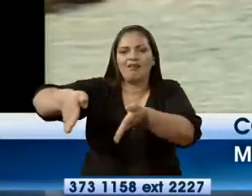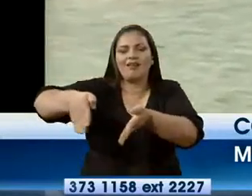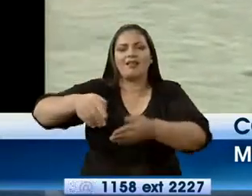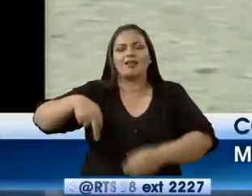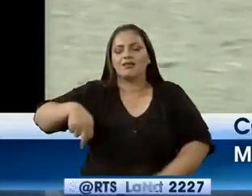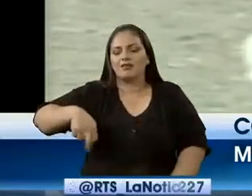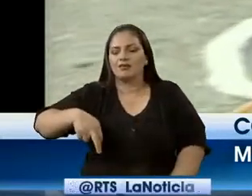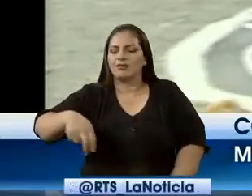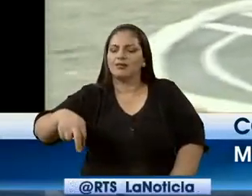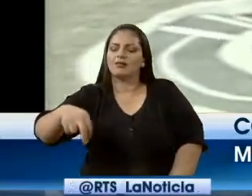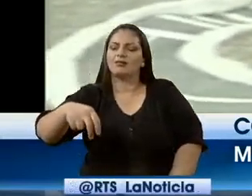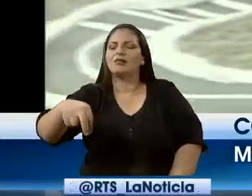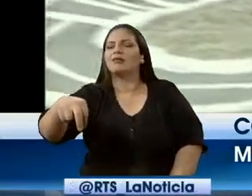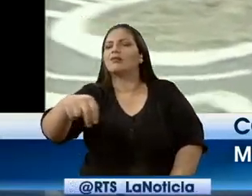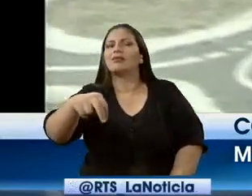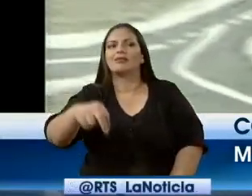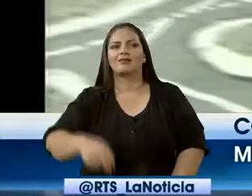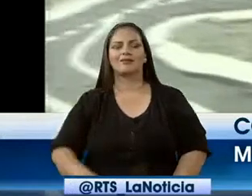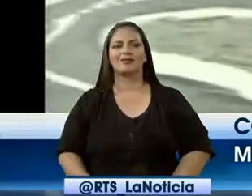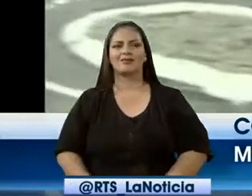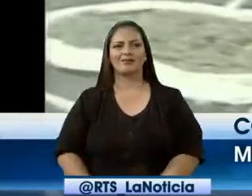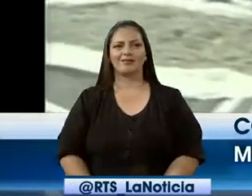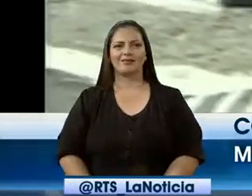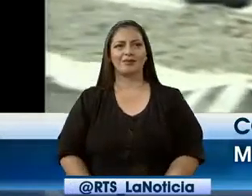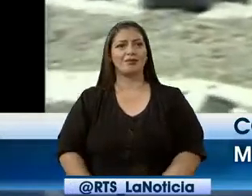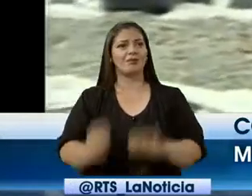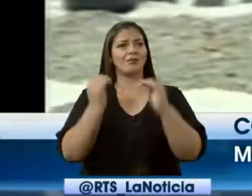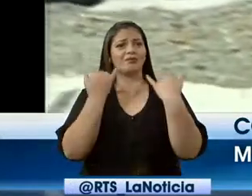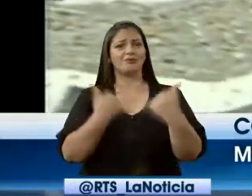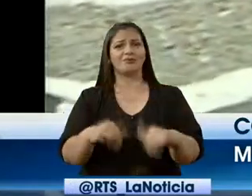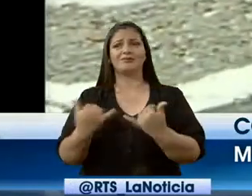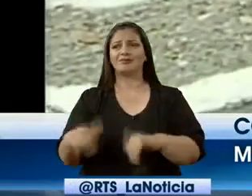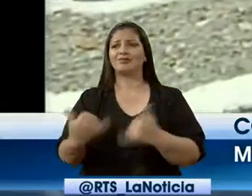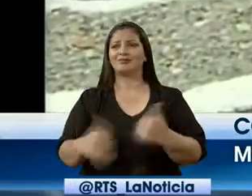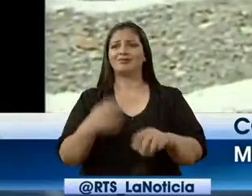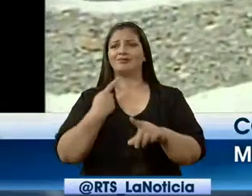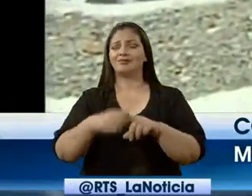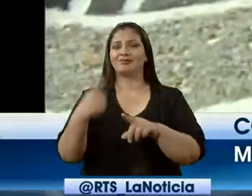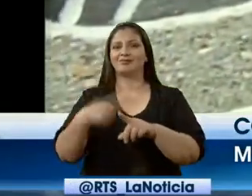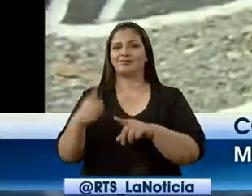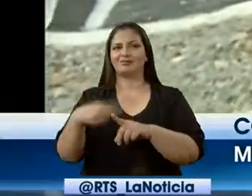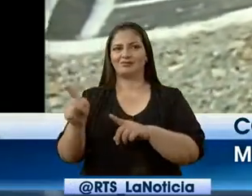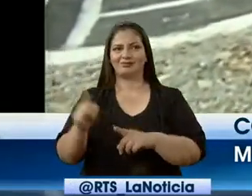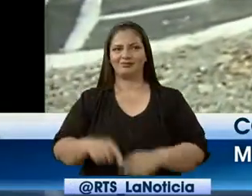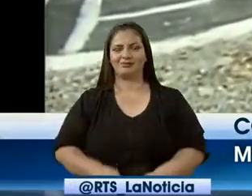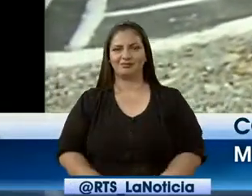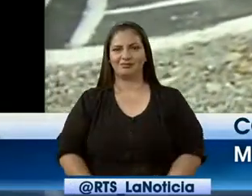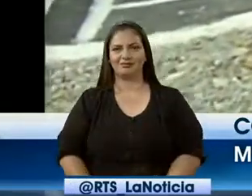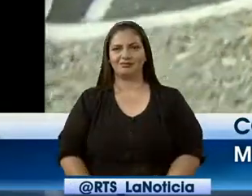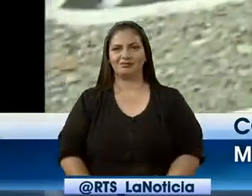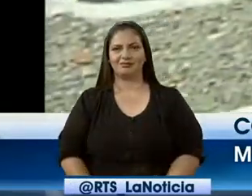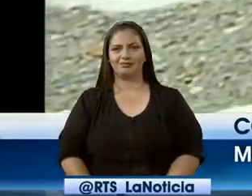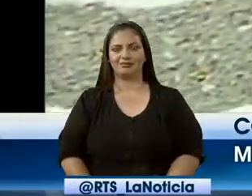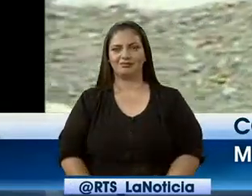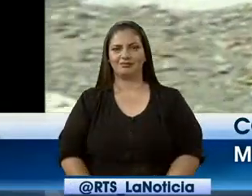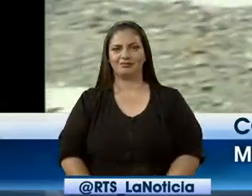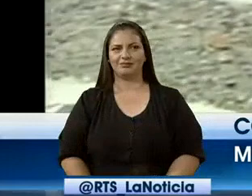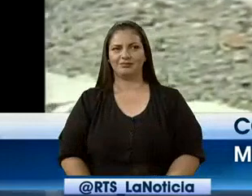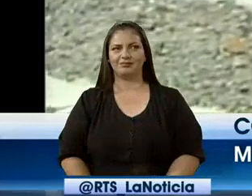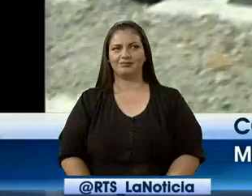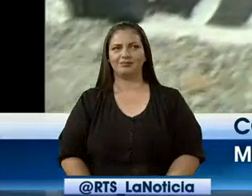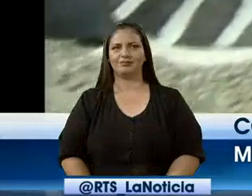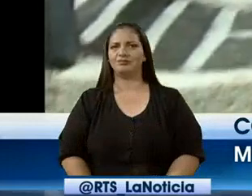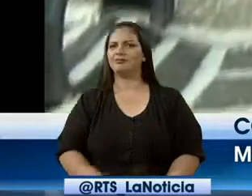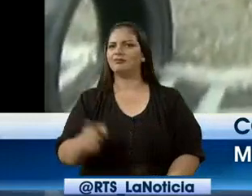han hecho también, por ejemplo, diseños, juegos didácticos. Aquí con nosotros, en este, miren, han distribuido el espacio de una